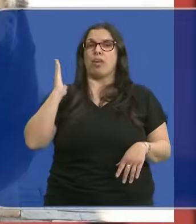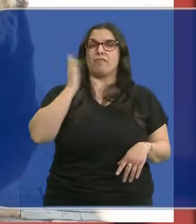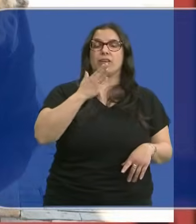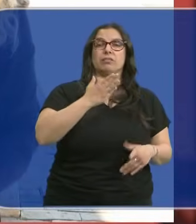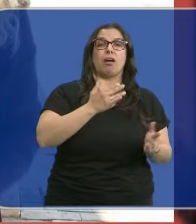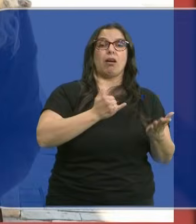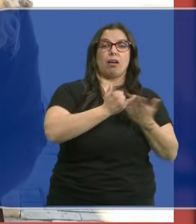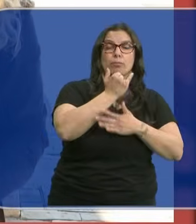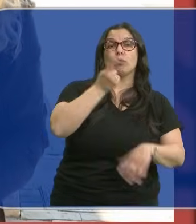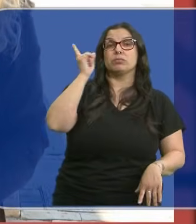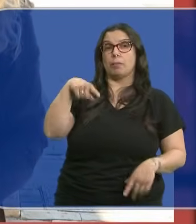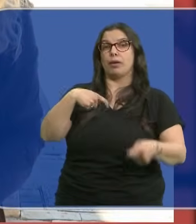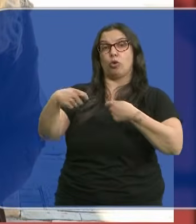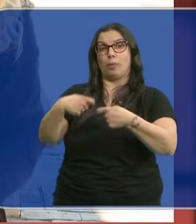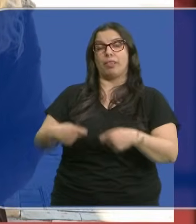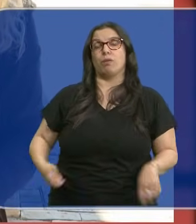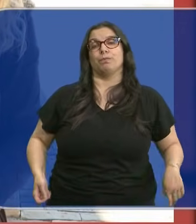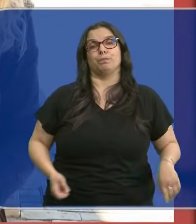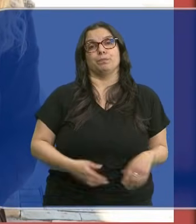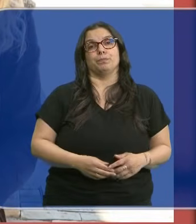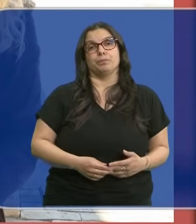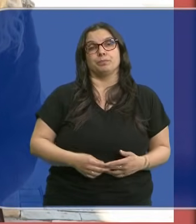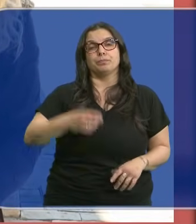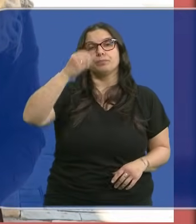al comercio. Alba Míguez.